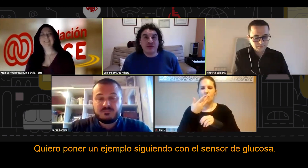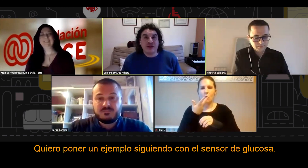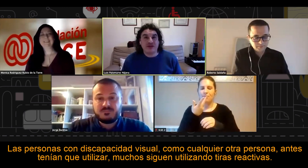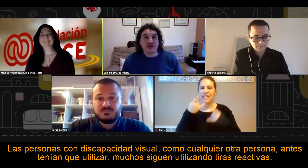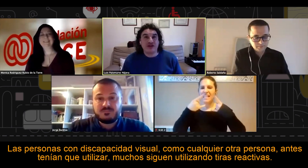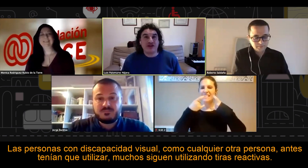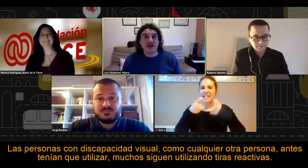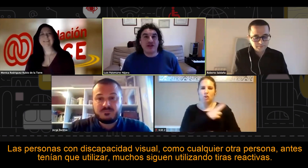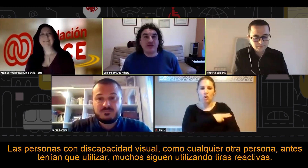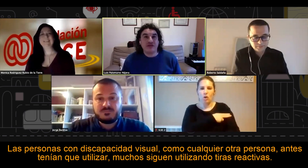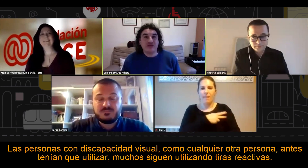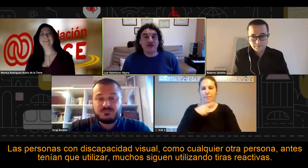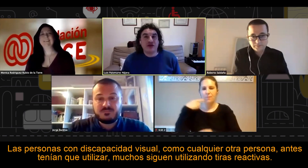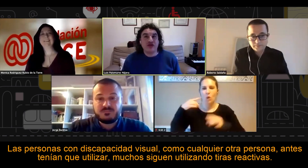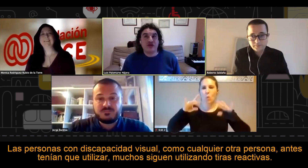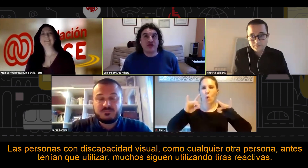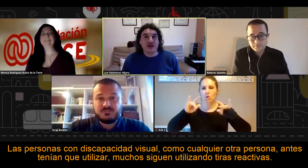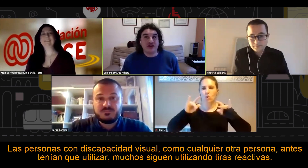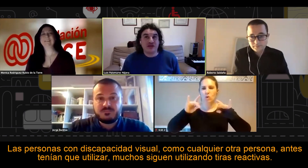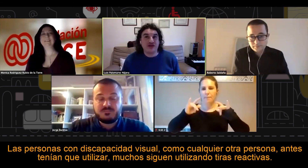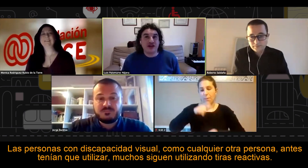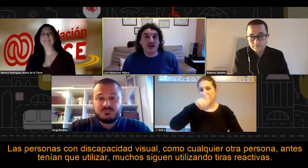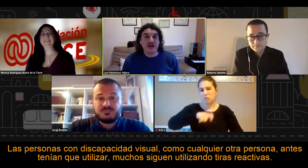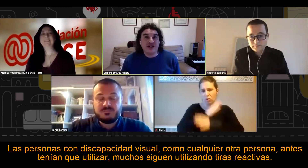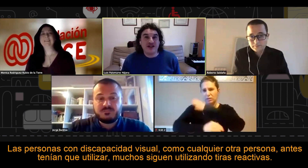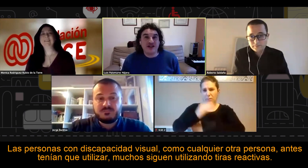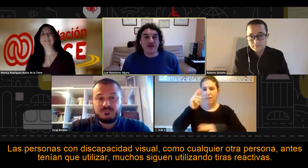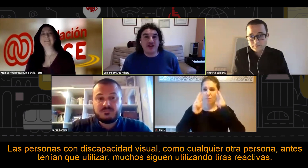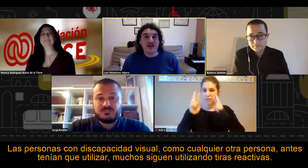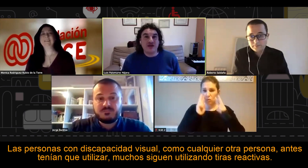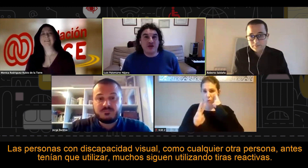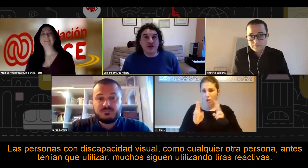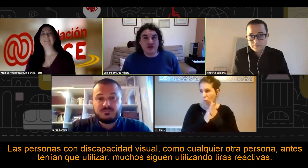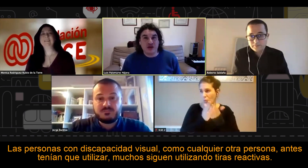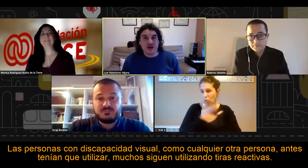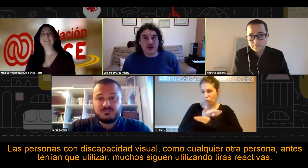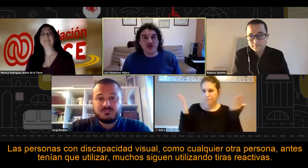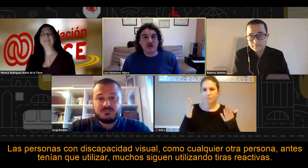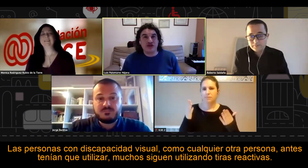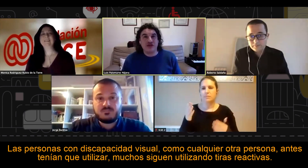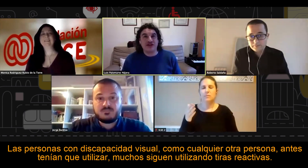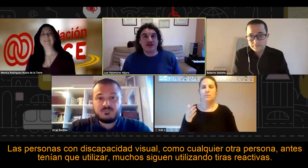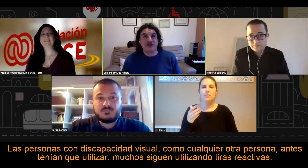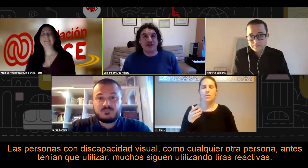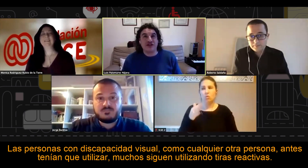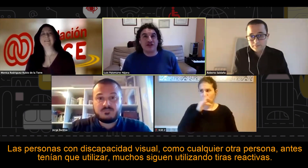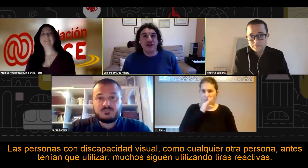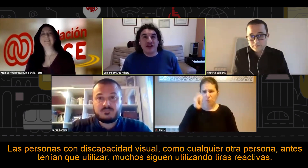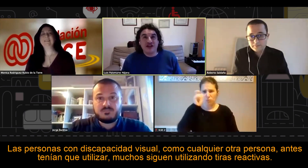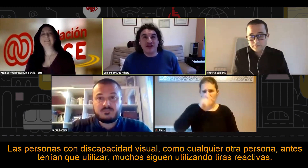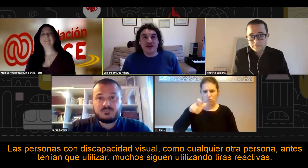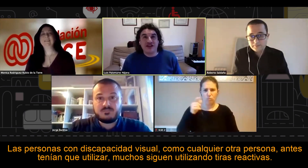las personas con discapacidad visual, como cualquier otra persona, antes tenían que utilizar, o muchos todavía las siguen utilizando,